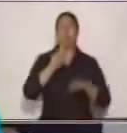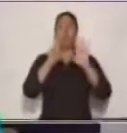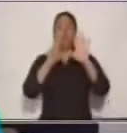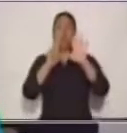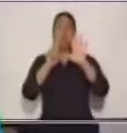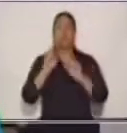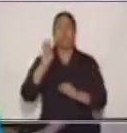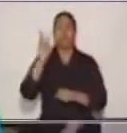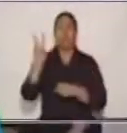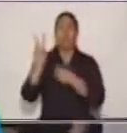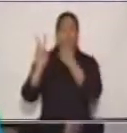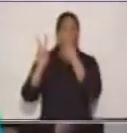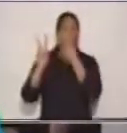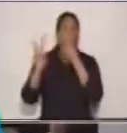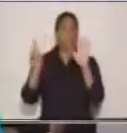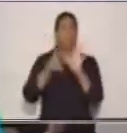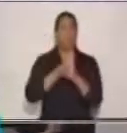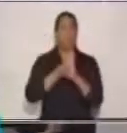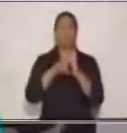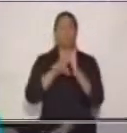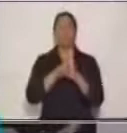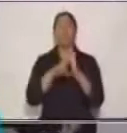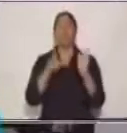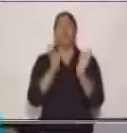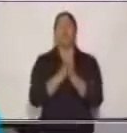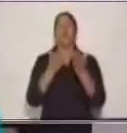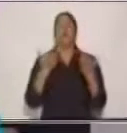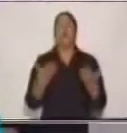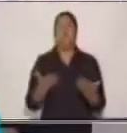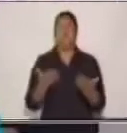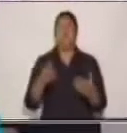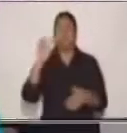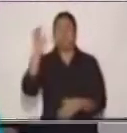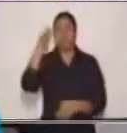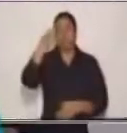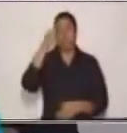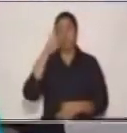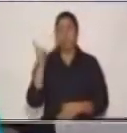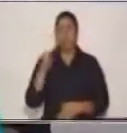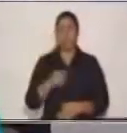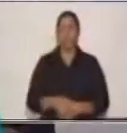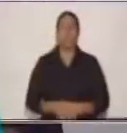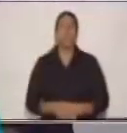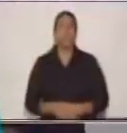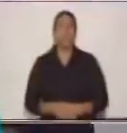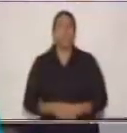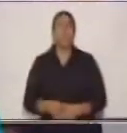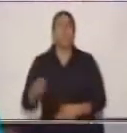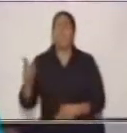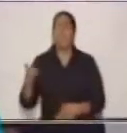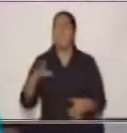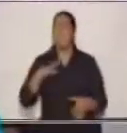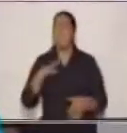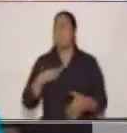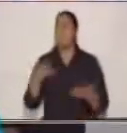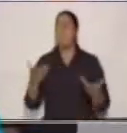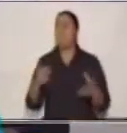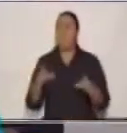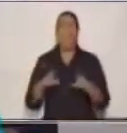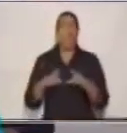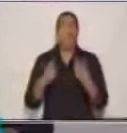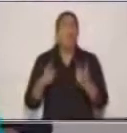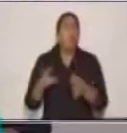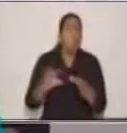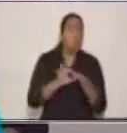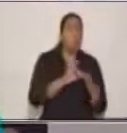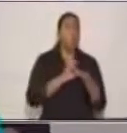262 de la Constitución Política. En esta parte se encuentra cómo está organizado y estructurado